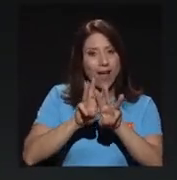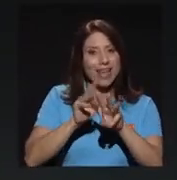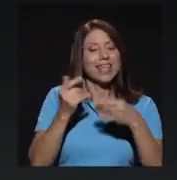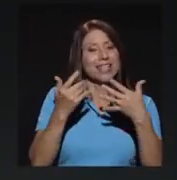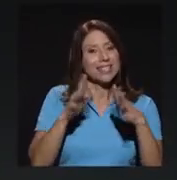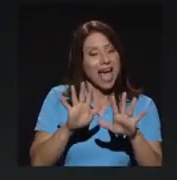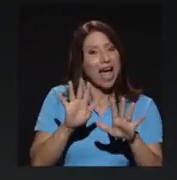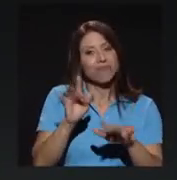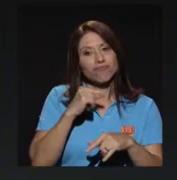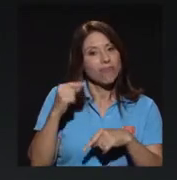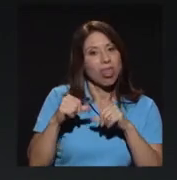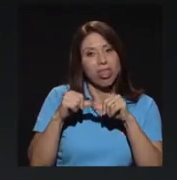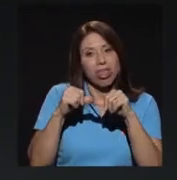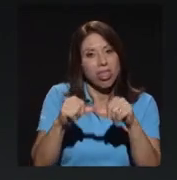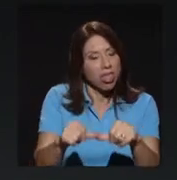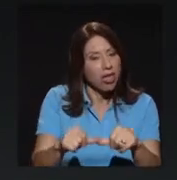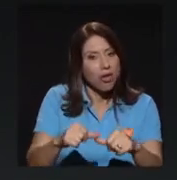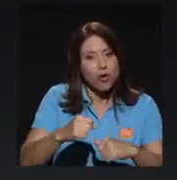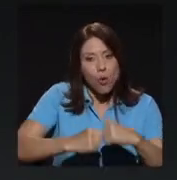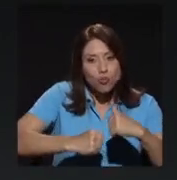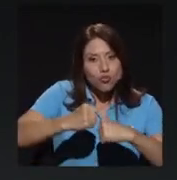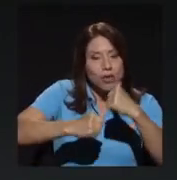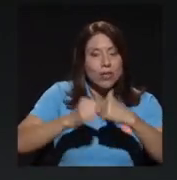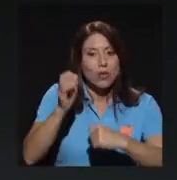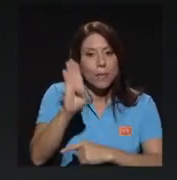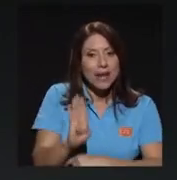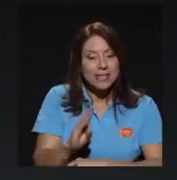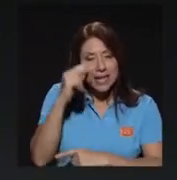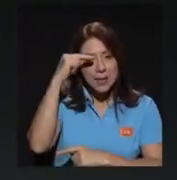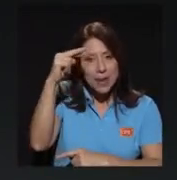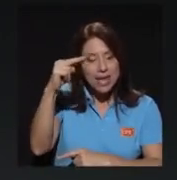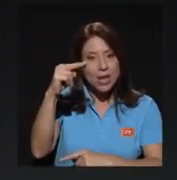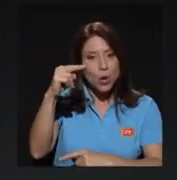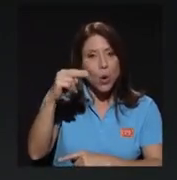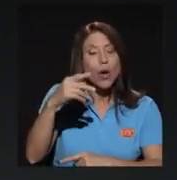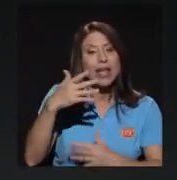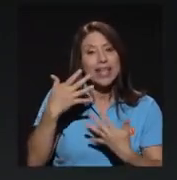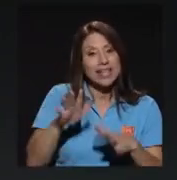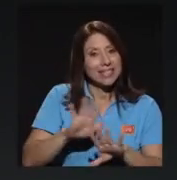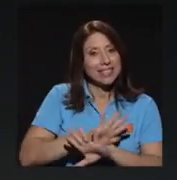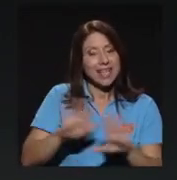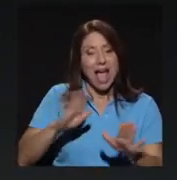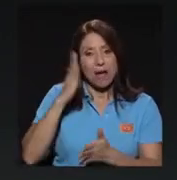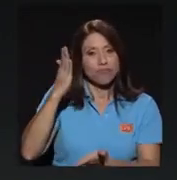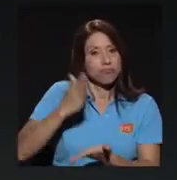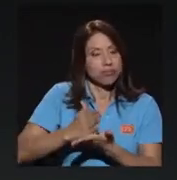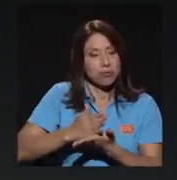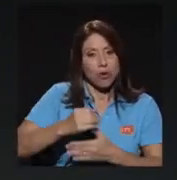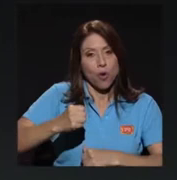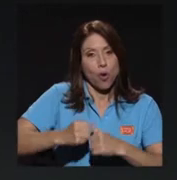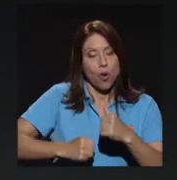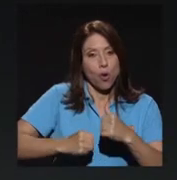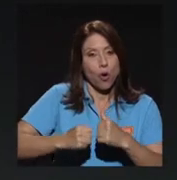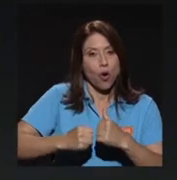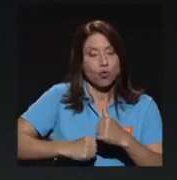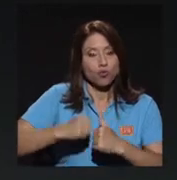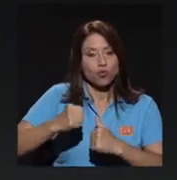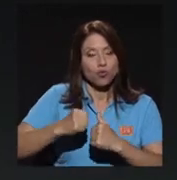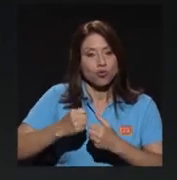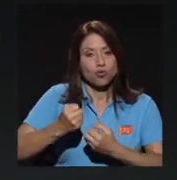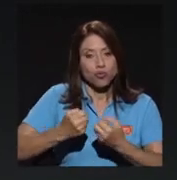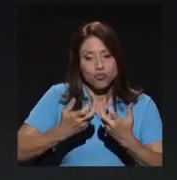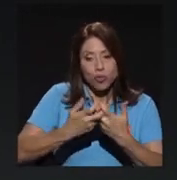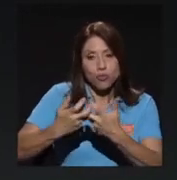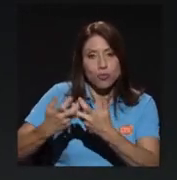su construcción tanto en brasil como en méxico y se había descontinuado la construcción